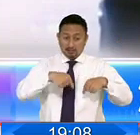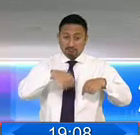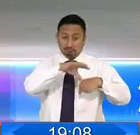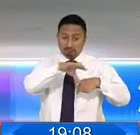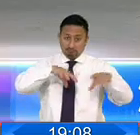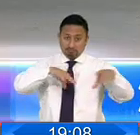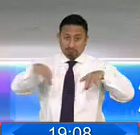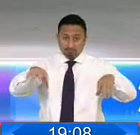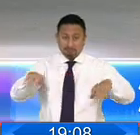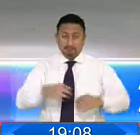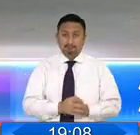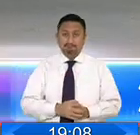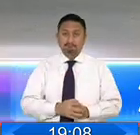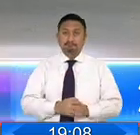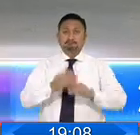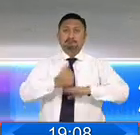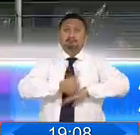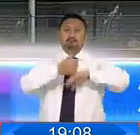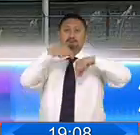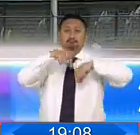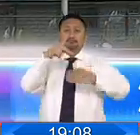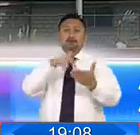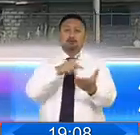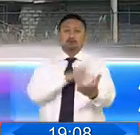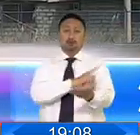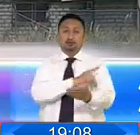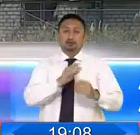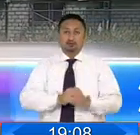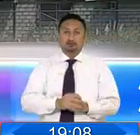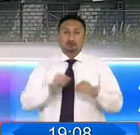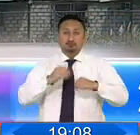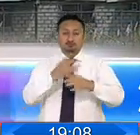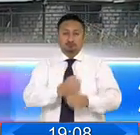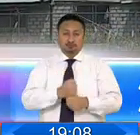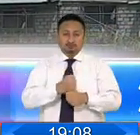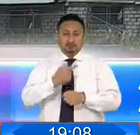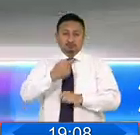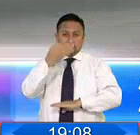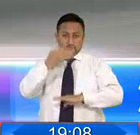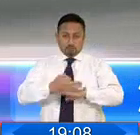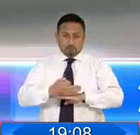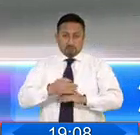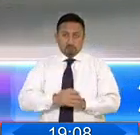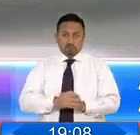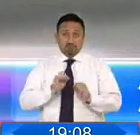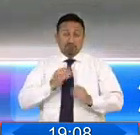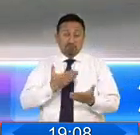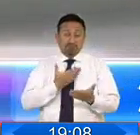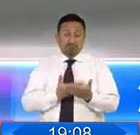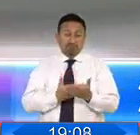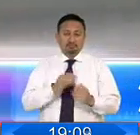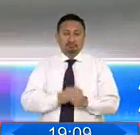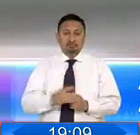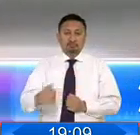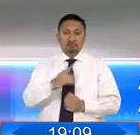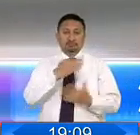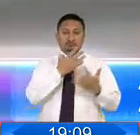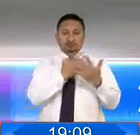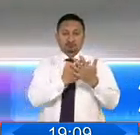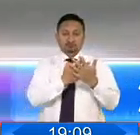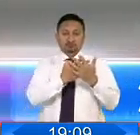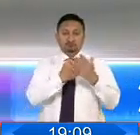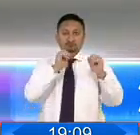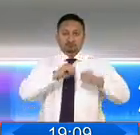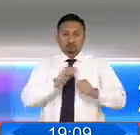Tacunga. Las autoridades, a través de un proyecto pactado de seguridad por Cotopaxi, plantean que en el CRS se implemente